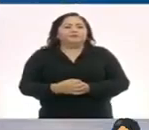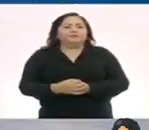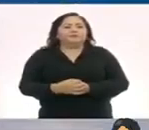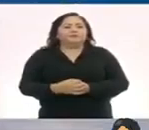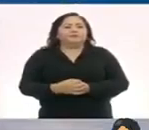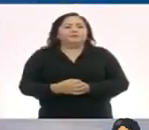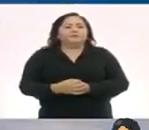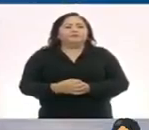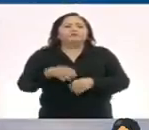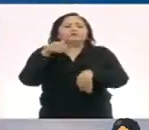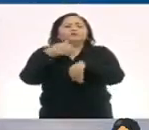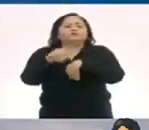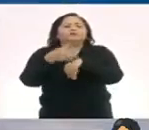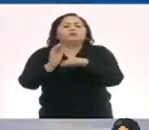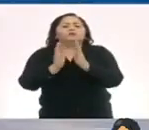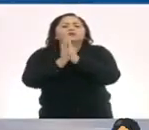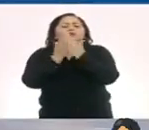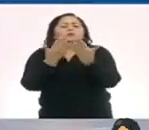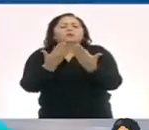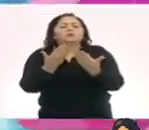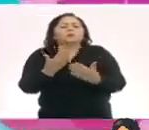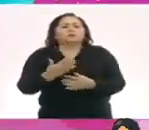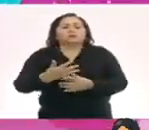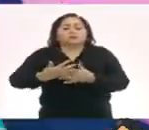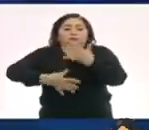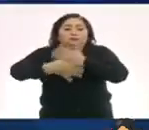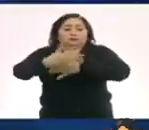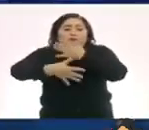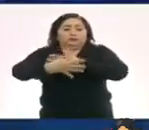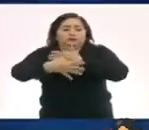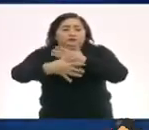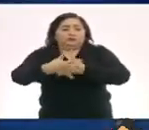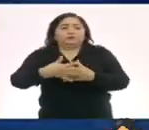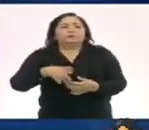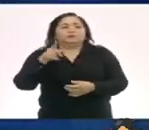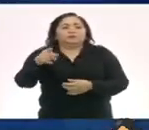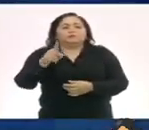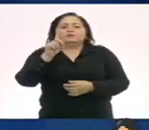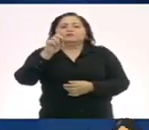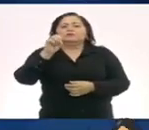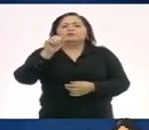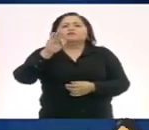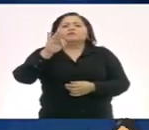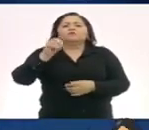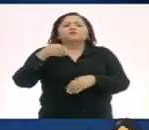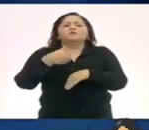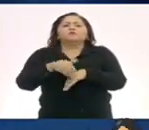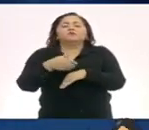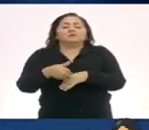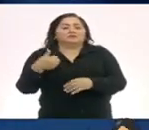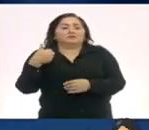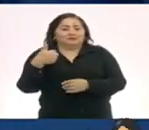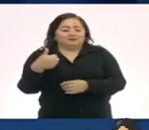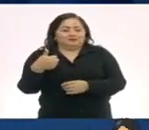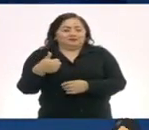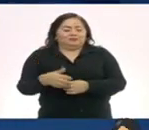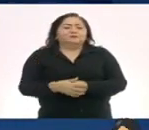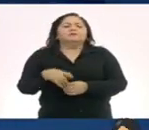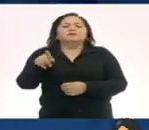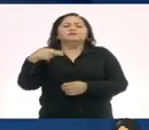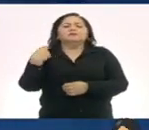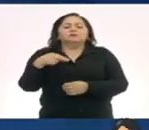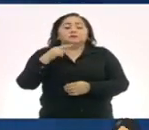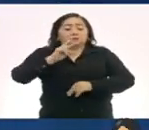¿En qué página va a estar el desafío? Es la página 15. Muy bien. Es el desafío número 6. Perfecto. Y se